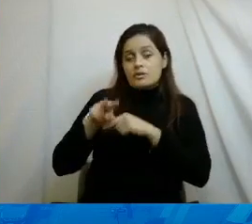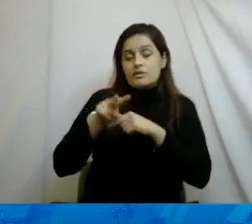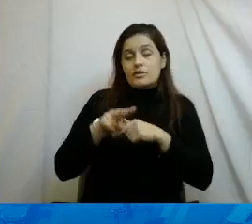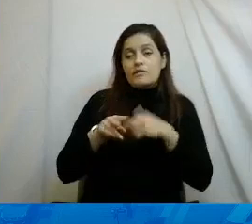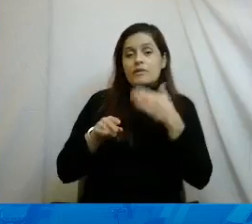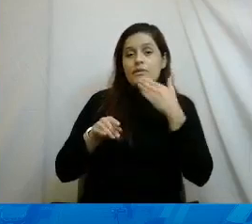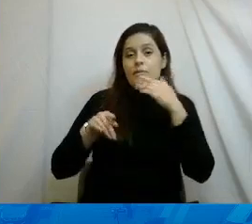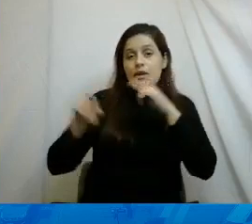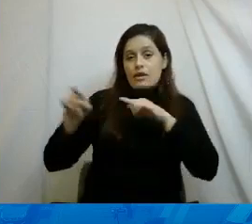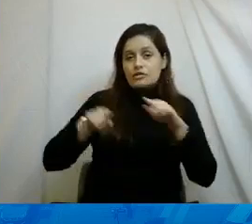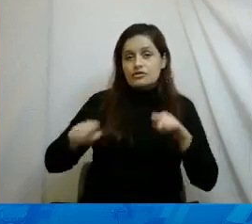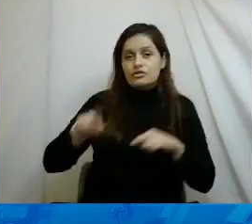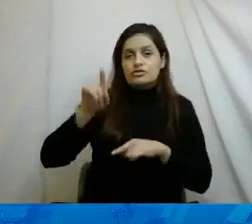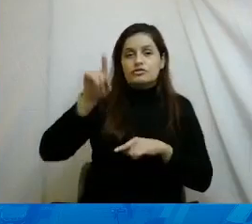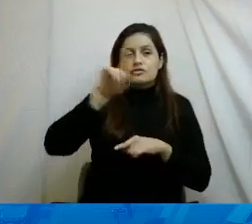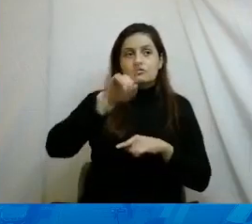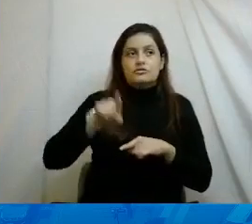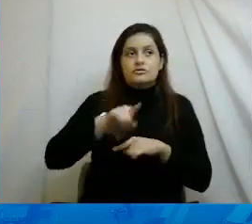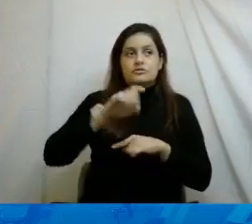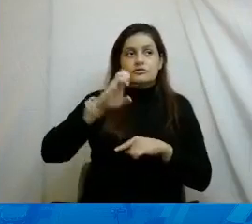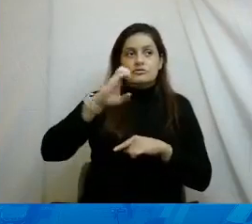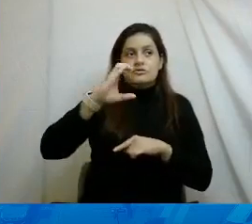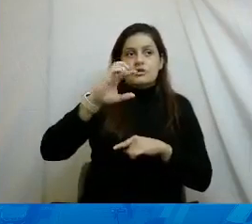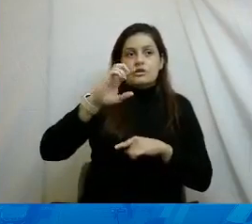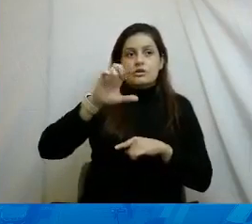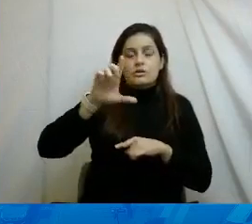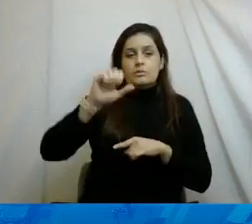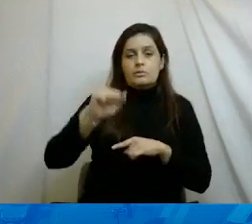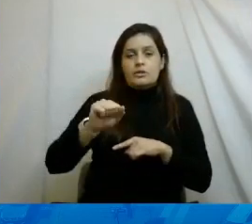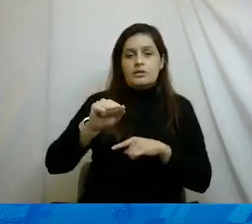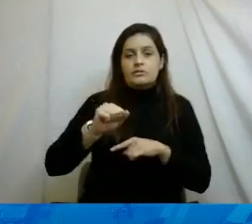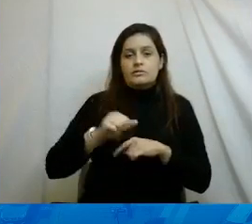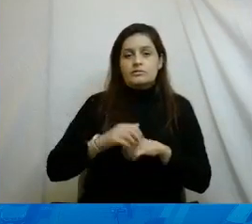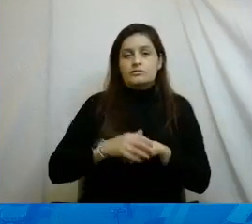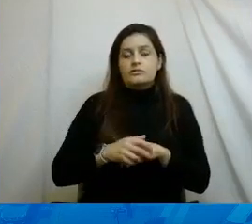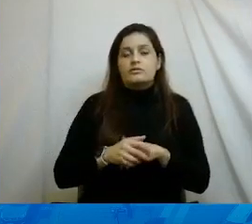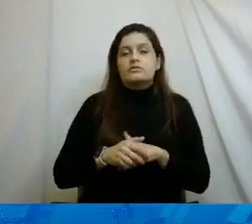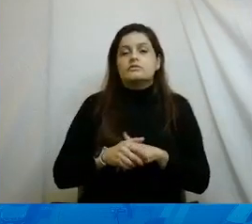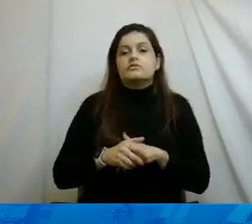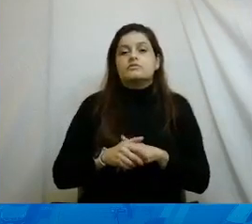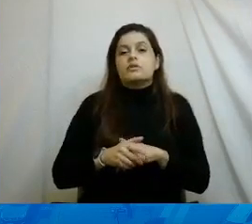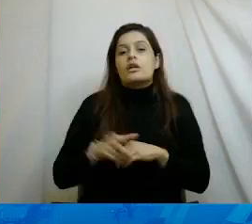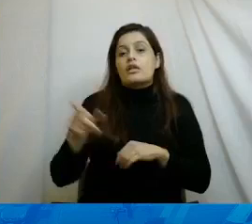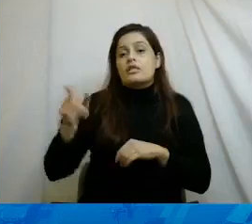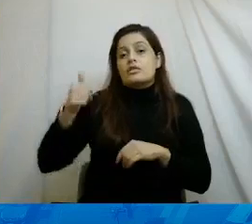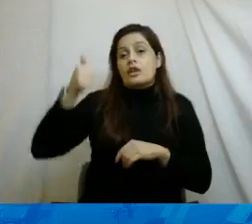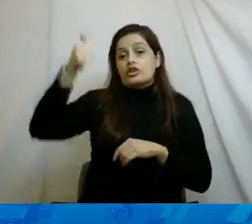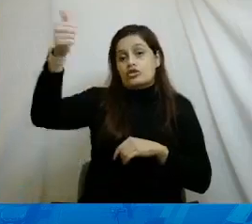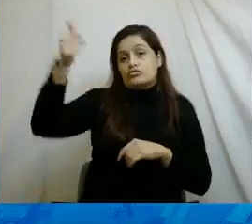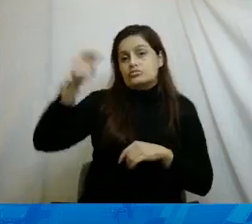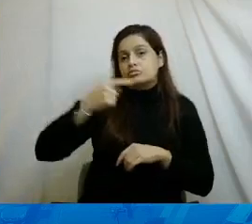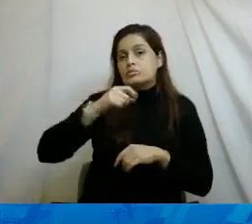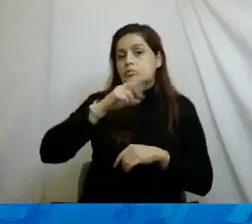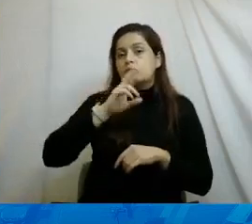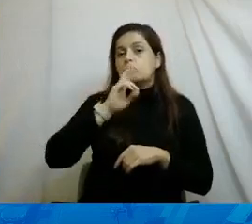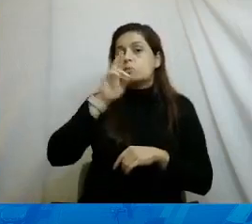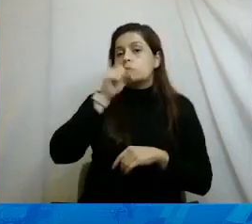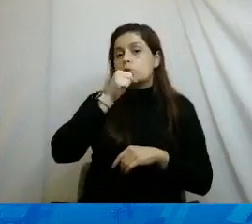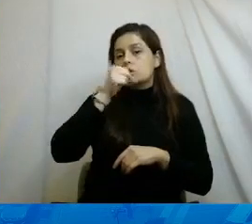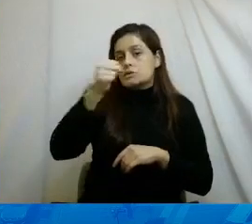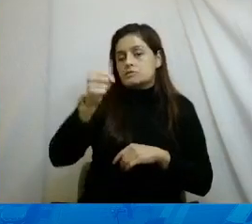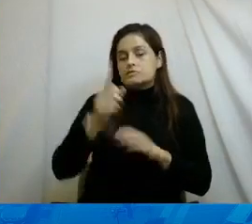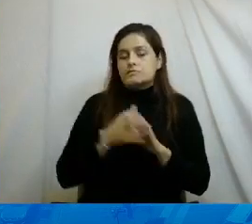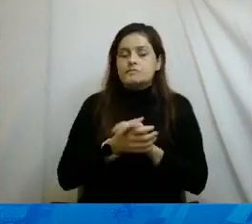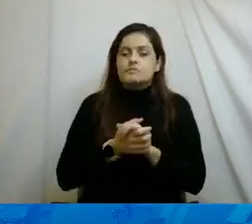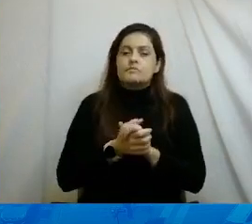el equipo de SECPLA. Director de SECPLA, si nos puede también complementar este punto, por favor.